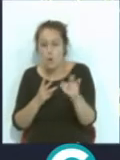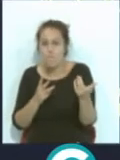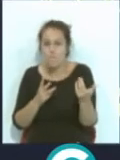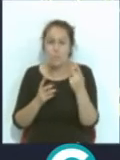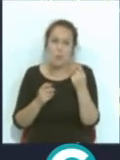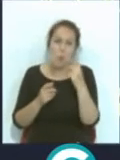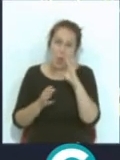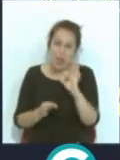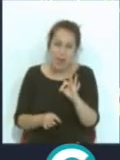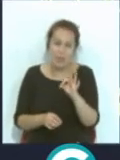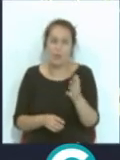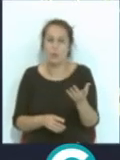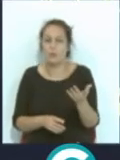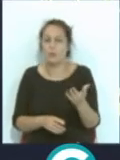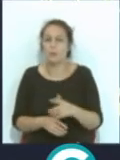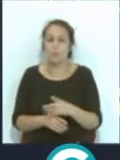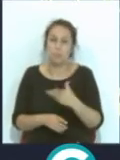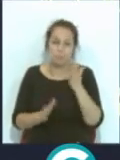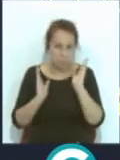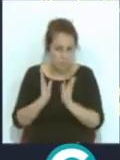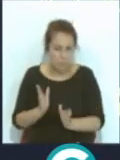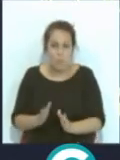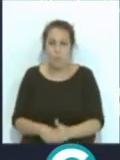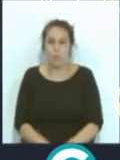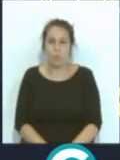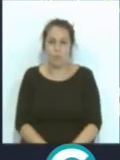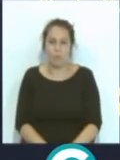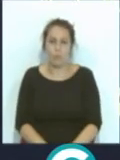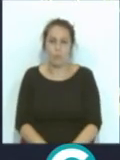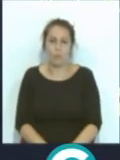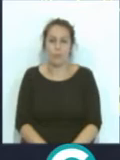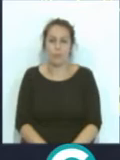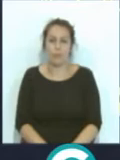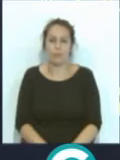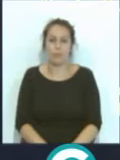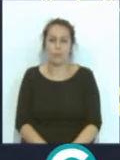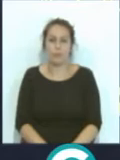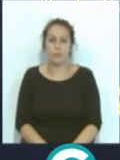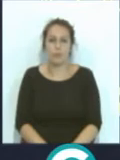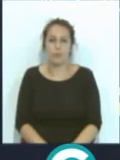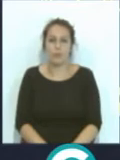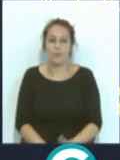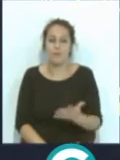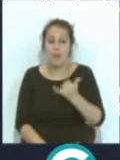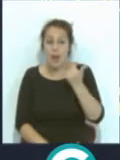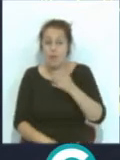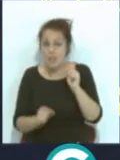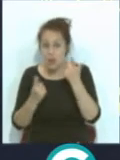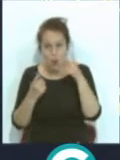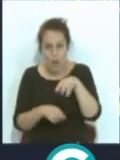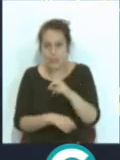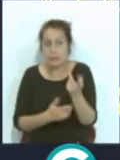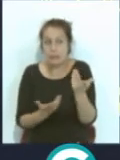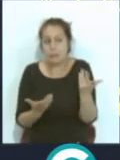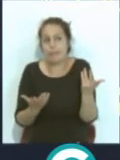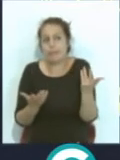mucha precaución, con mucho tratamiento, que no es una baja segura,